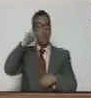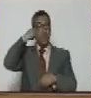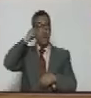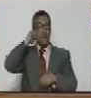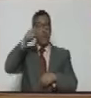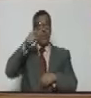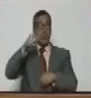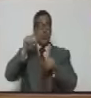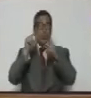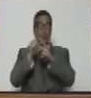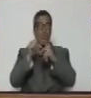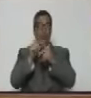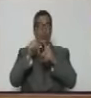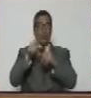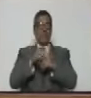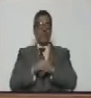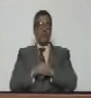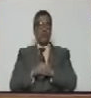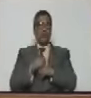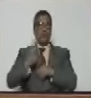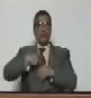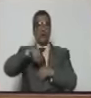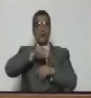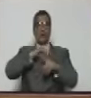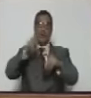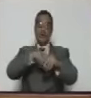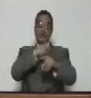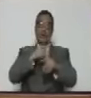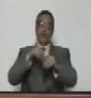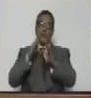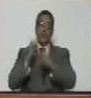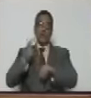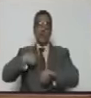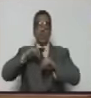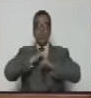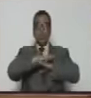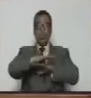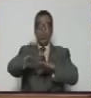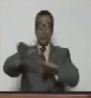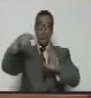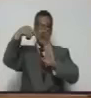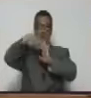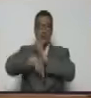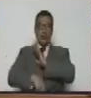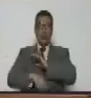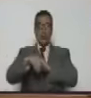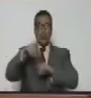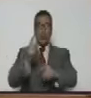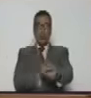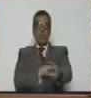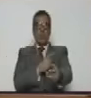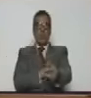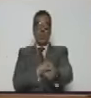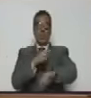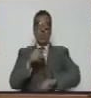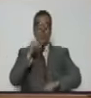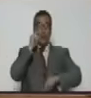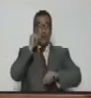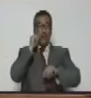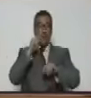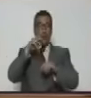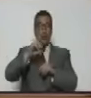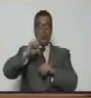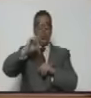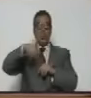Recordamos con la palabra de nuestro poeta y cantautor de nuestro llano profundo, al hermano, al